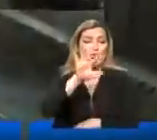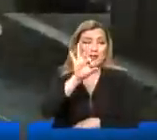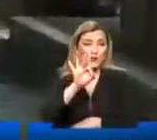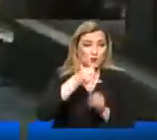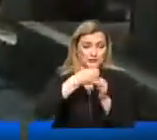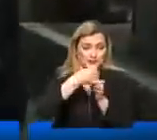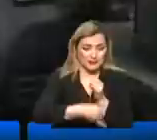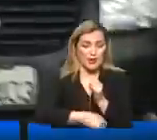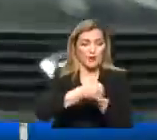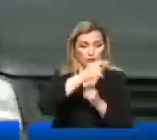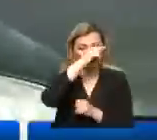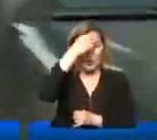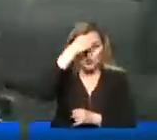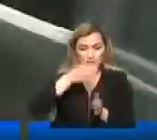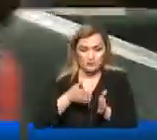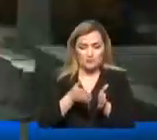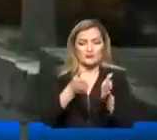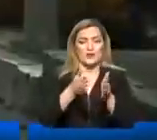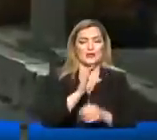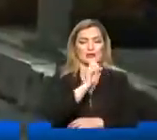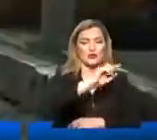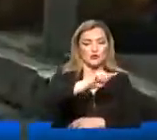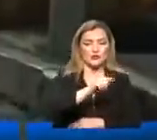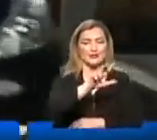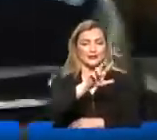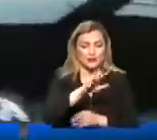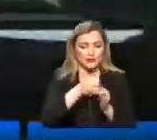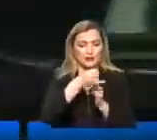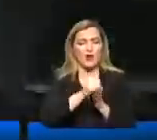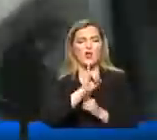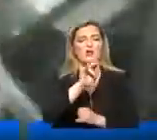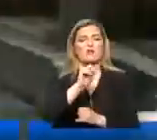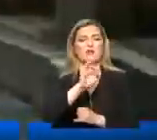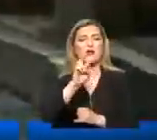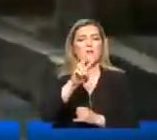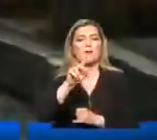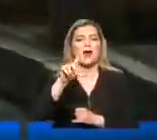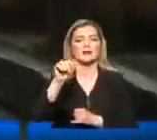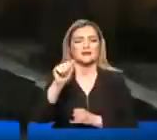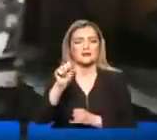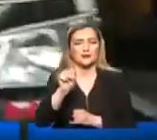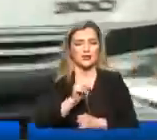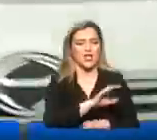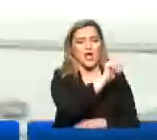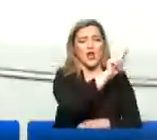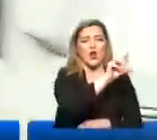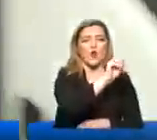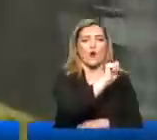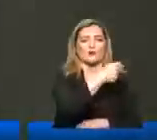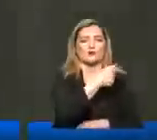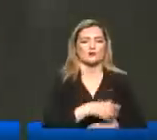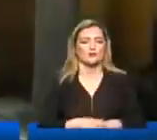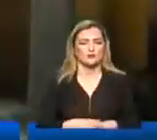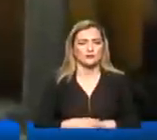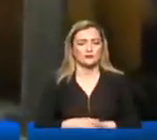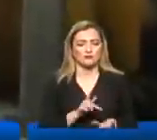autopista Rumiñahui y 0.25 centavos en la Intervalles. La modalidad de cobro también ha